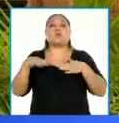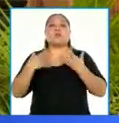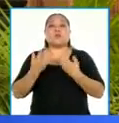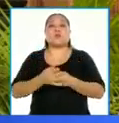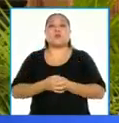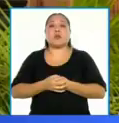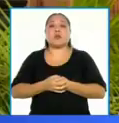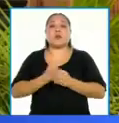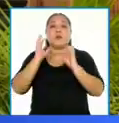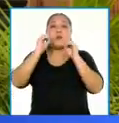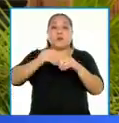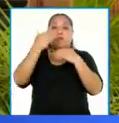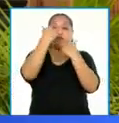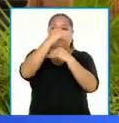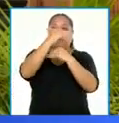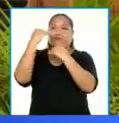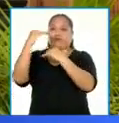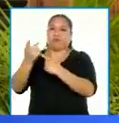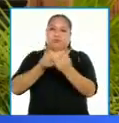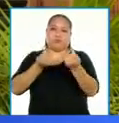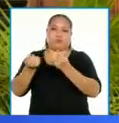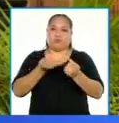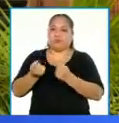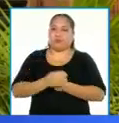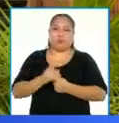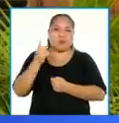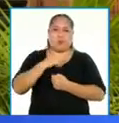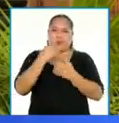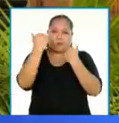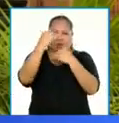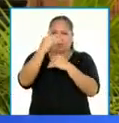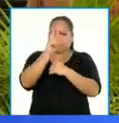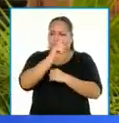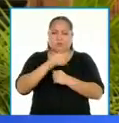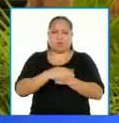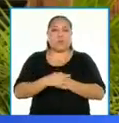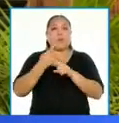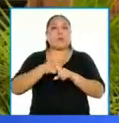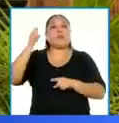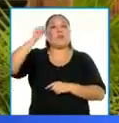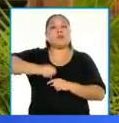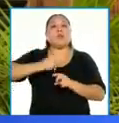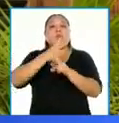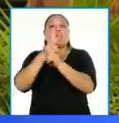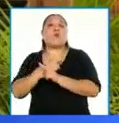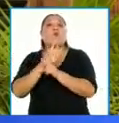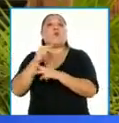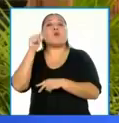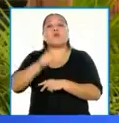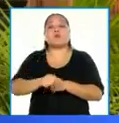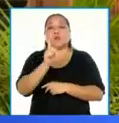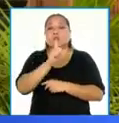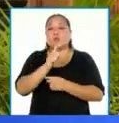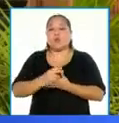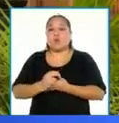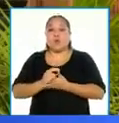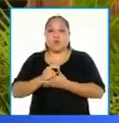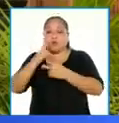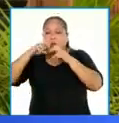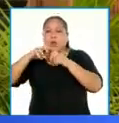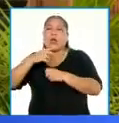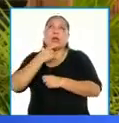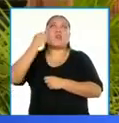estar poniendo trabas administrativas ni de ningún tipo. Pero sí queremos ser muy cuidadosos en que no sirva para especulación, ¿no es